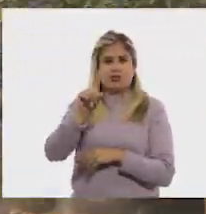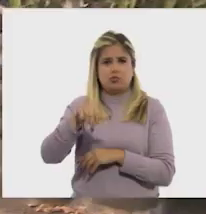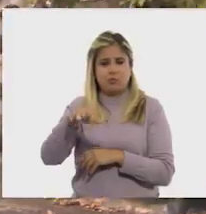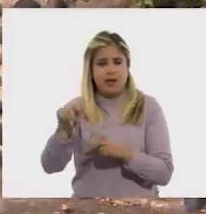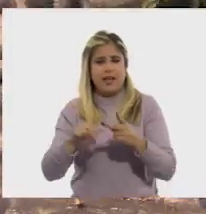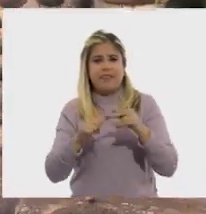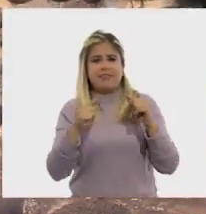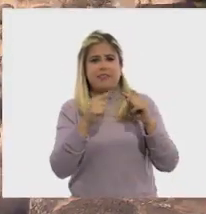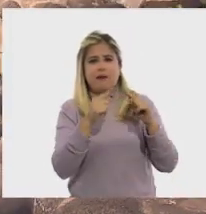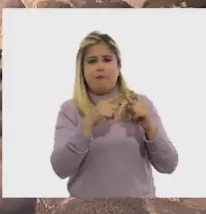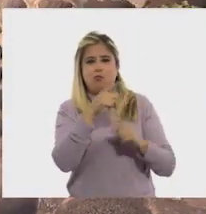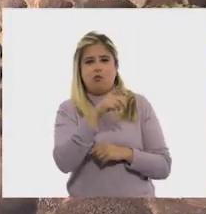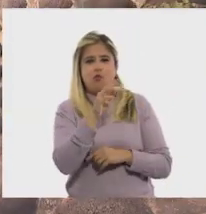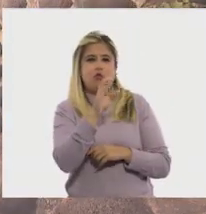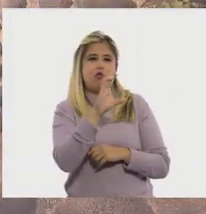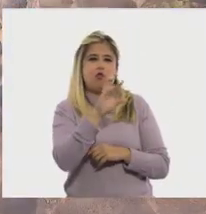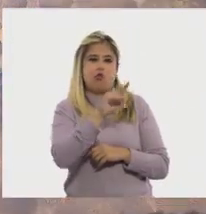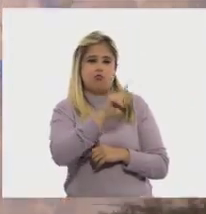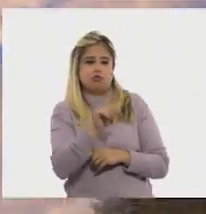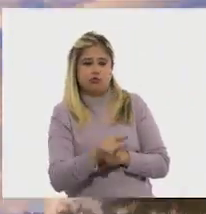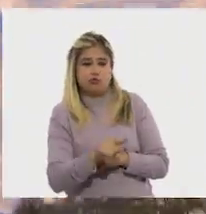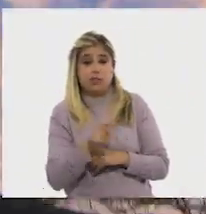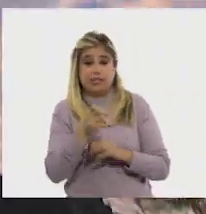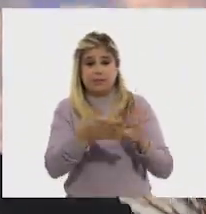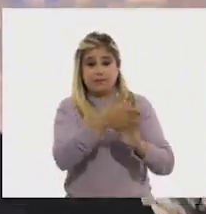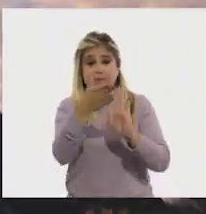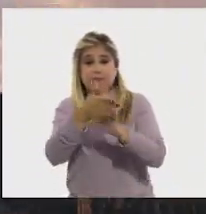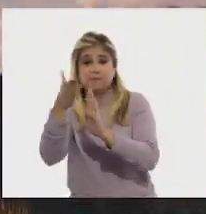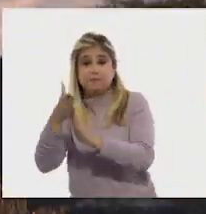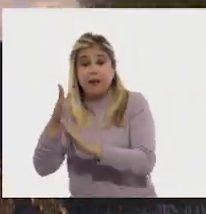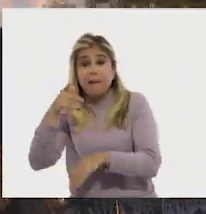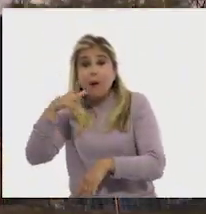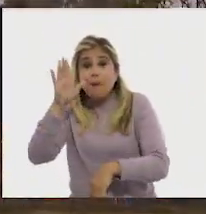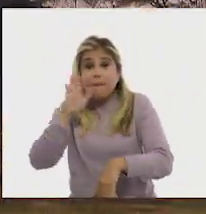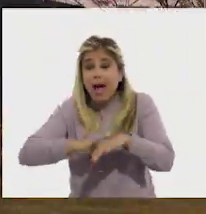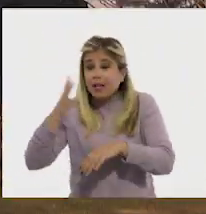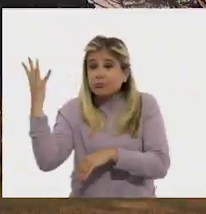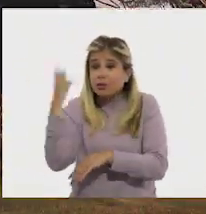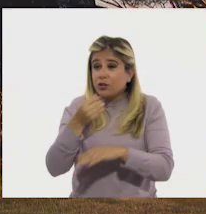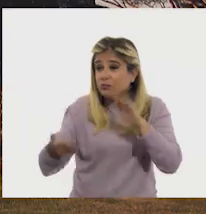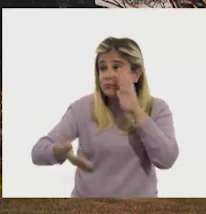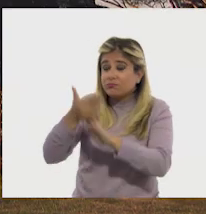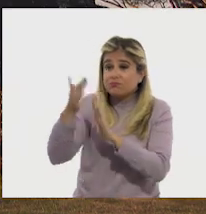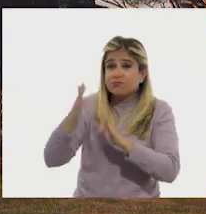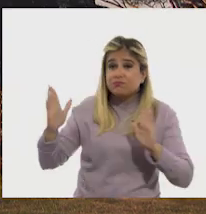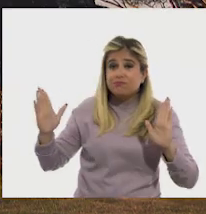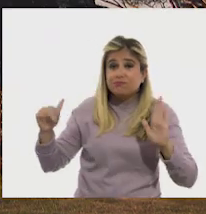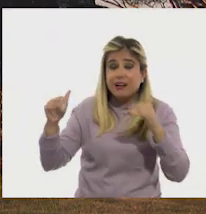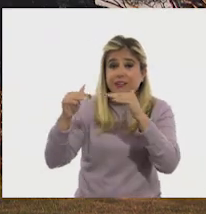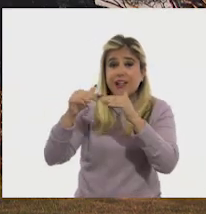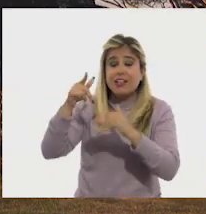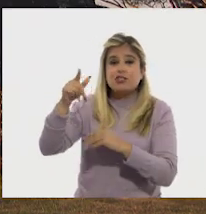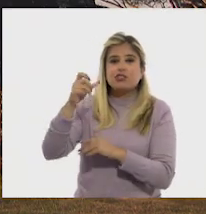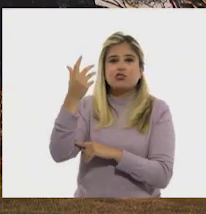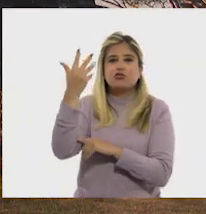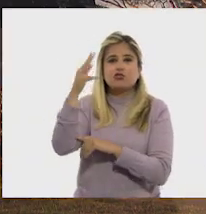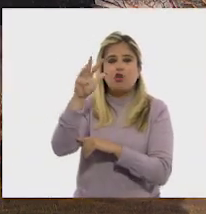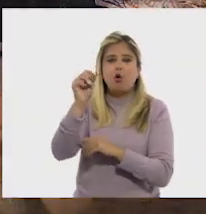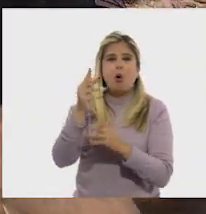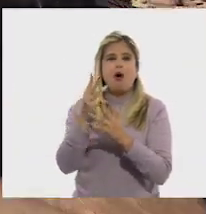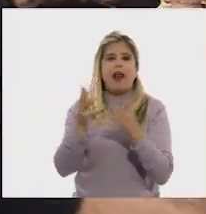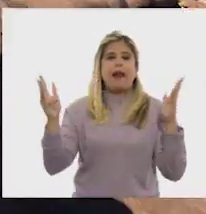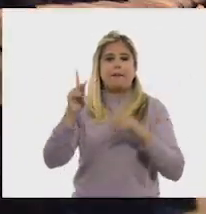de la Cruz y las Caritas. Pero la construcción más espectacular es la pirámide del Templo del Sol o Gran